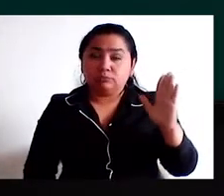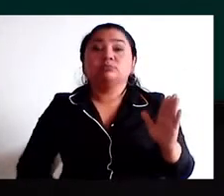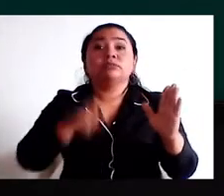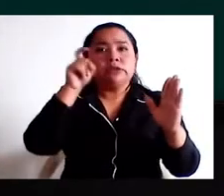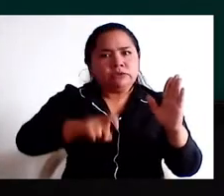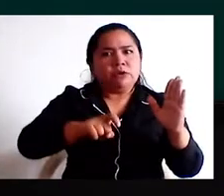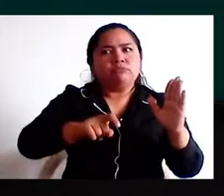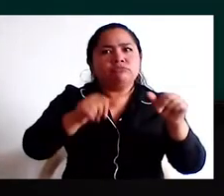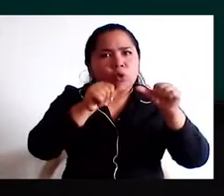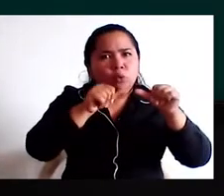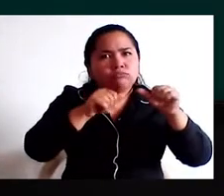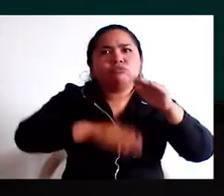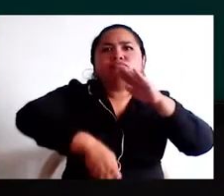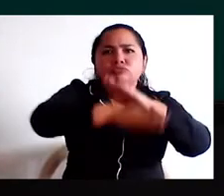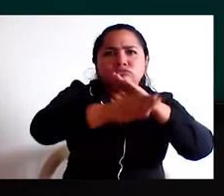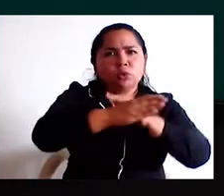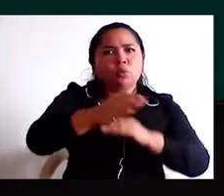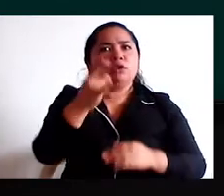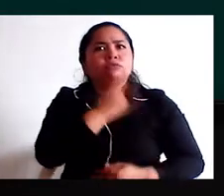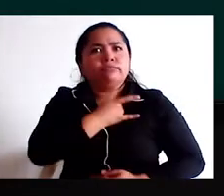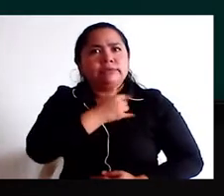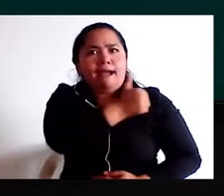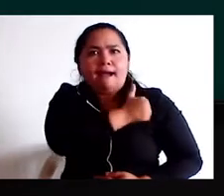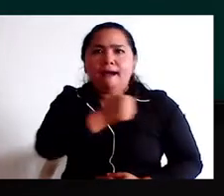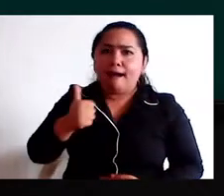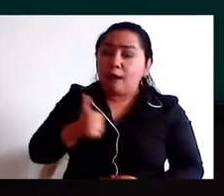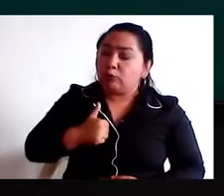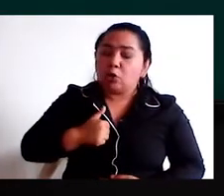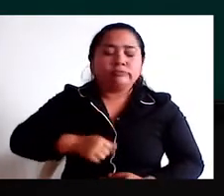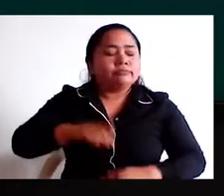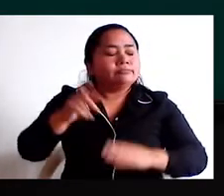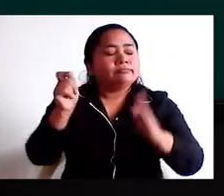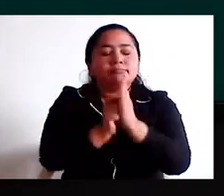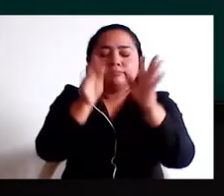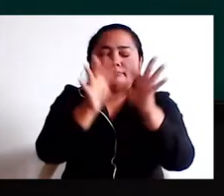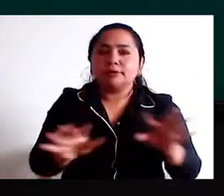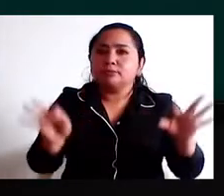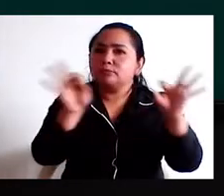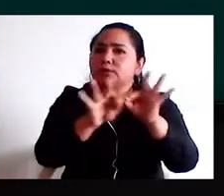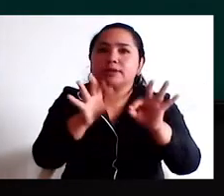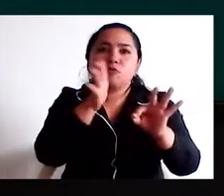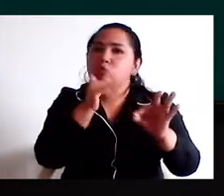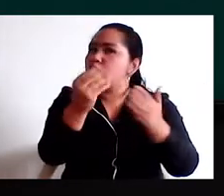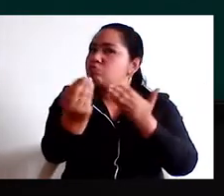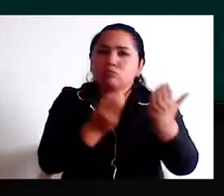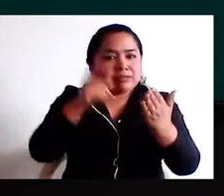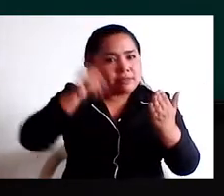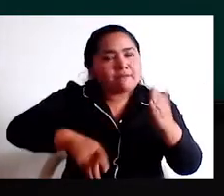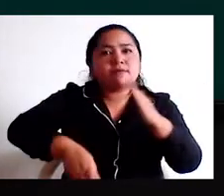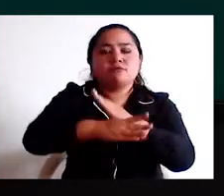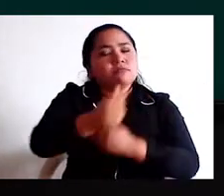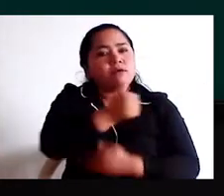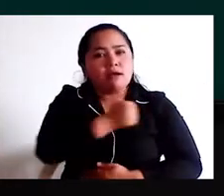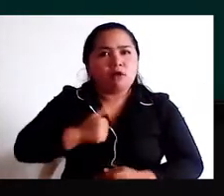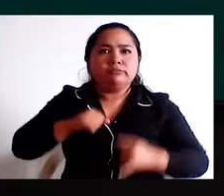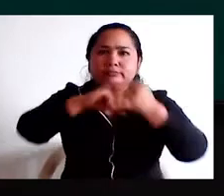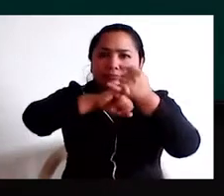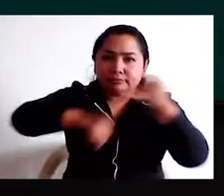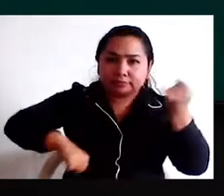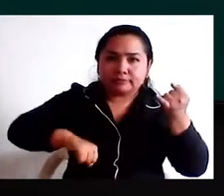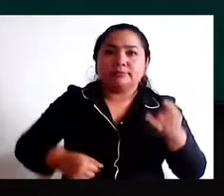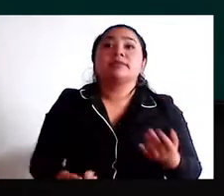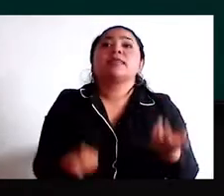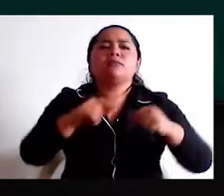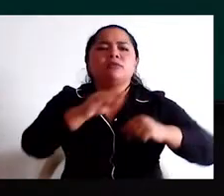mantener la condición de autonomía y democracia universitaria como dos condiciones innegociables en la universidad de nariño fortaleceremos